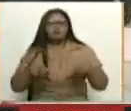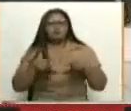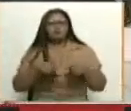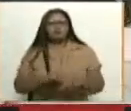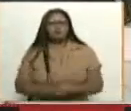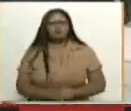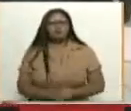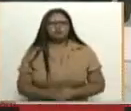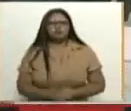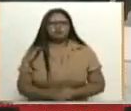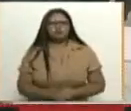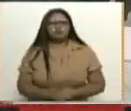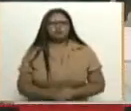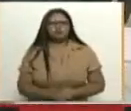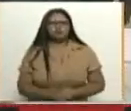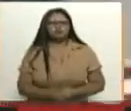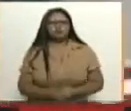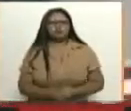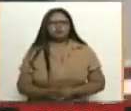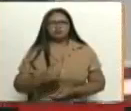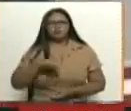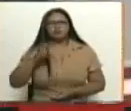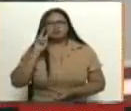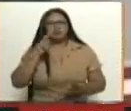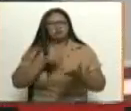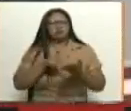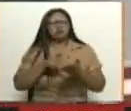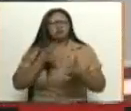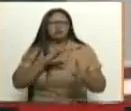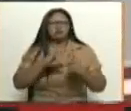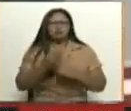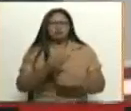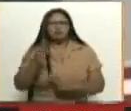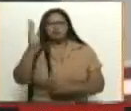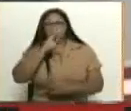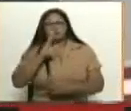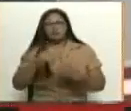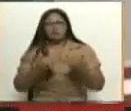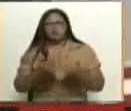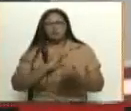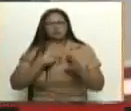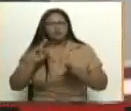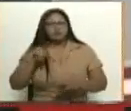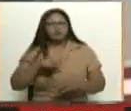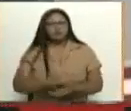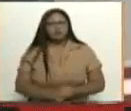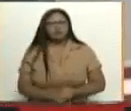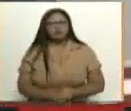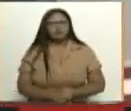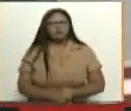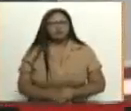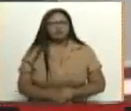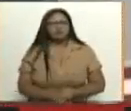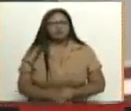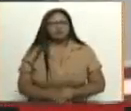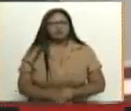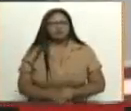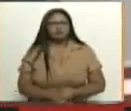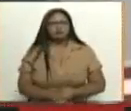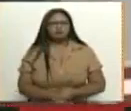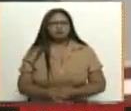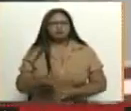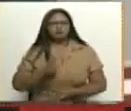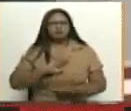sumar la participación de Venezuela en la cumbre de Brasilia. O sea, ya nosotros podemos dar por terminado la era